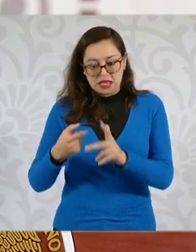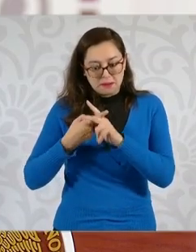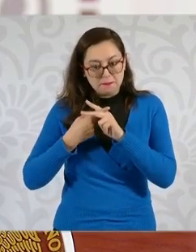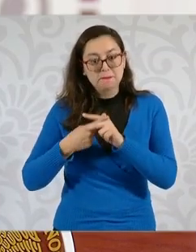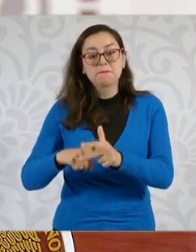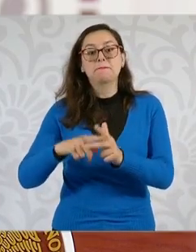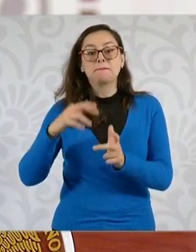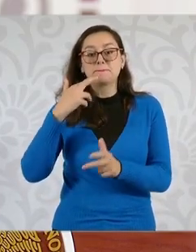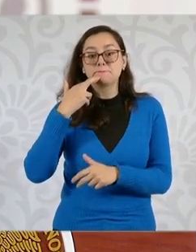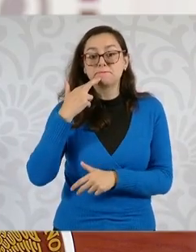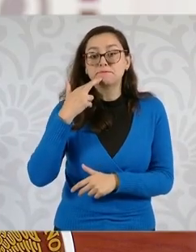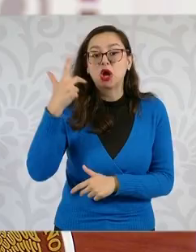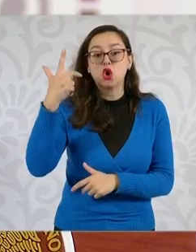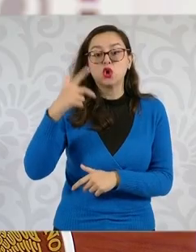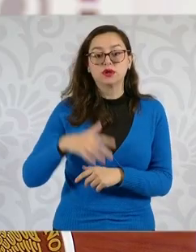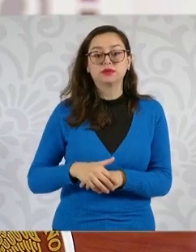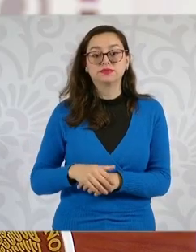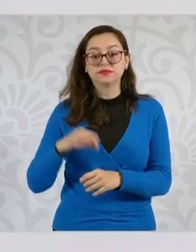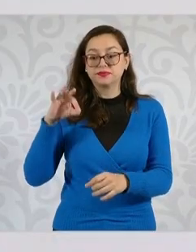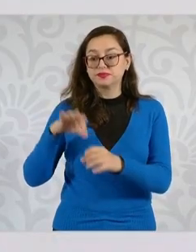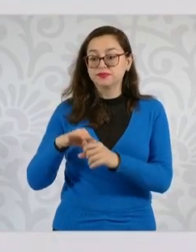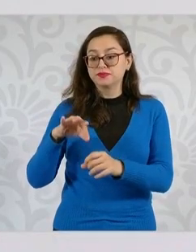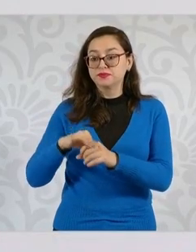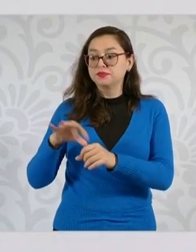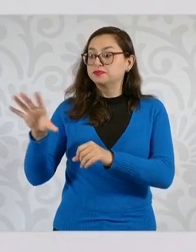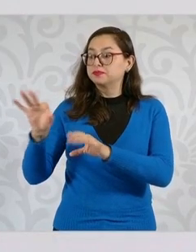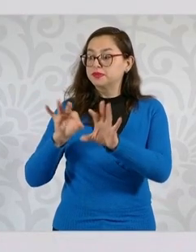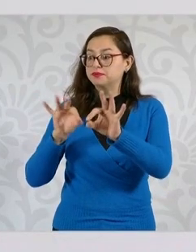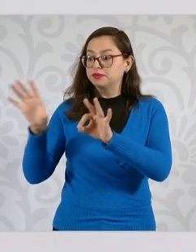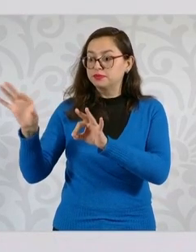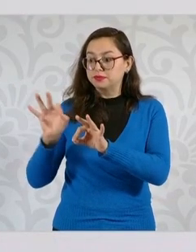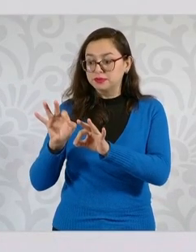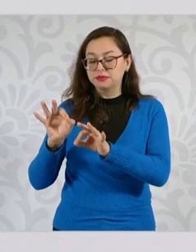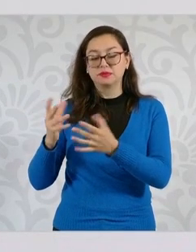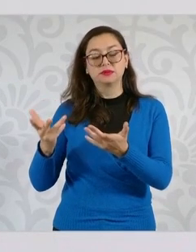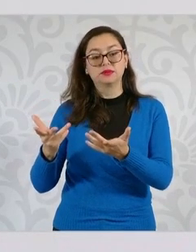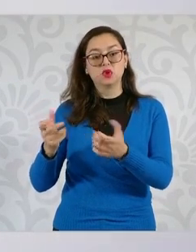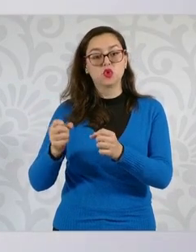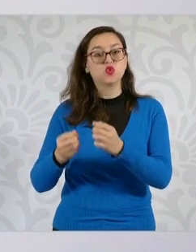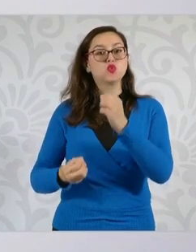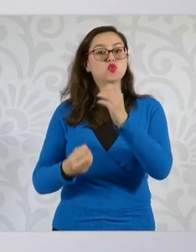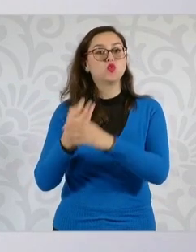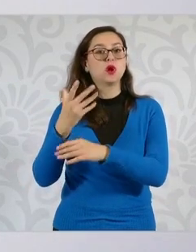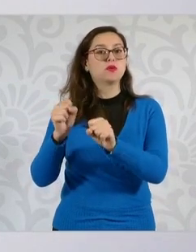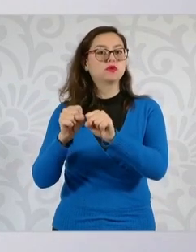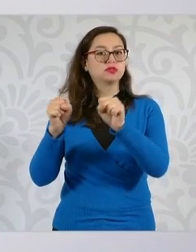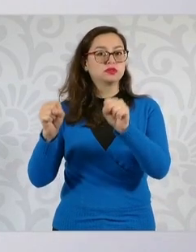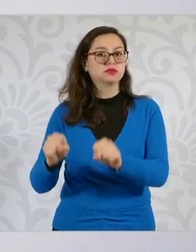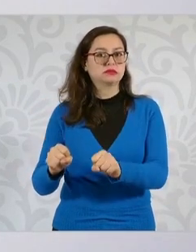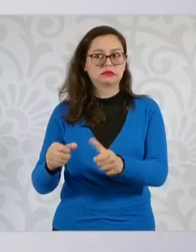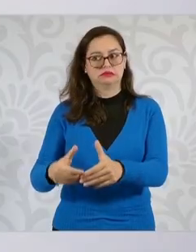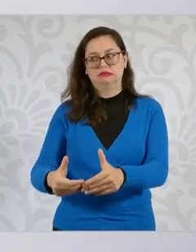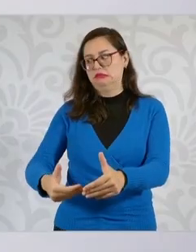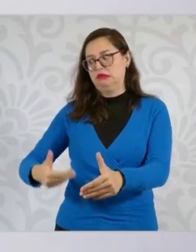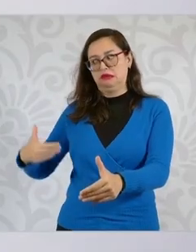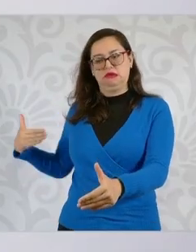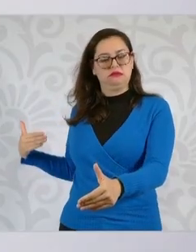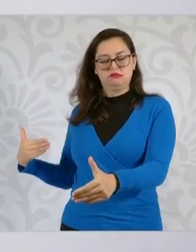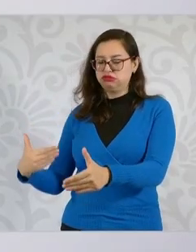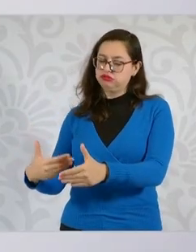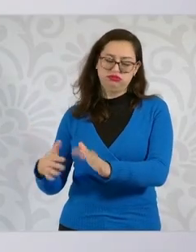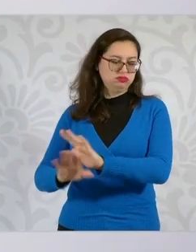que se elijan al sistema actual y los ministros y ministras de la corte